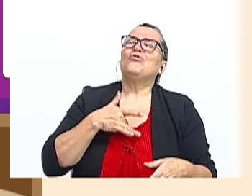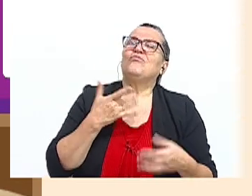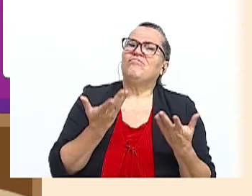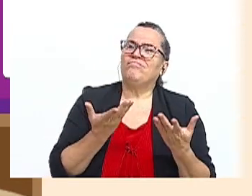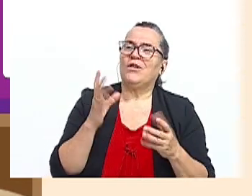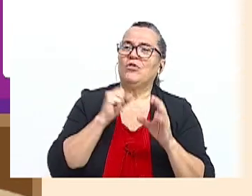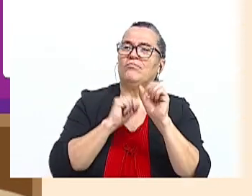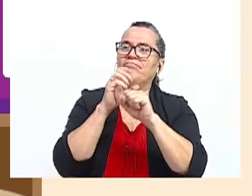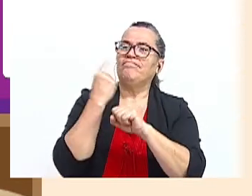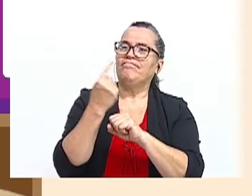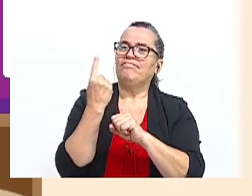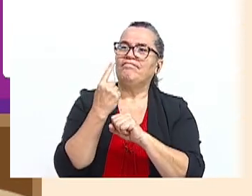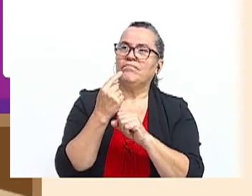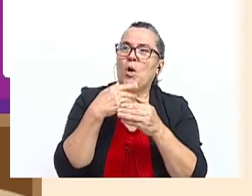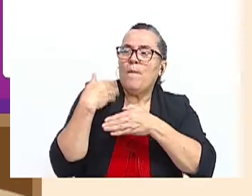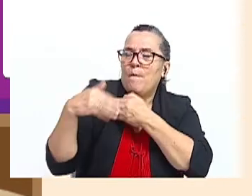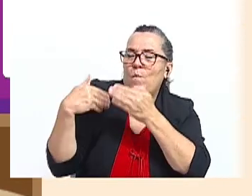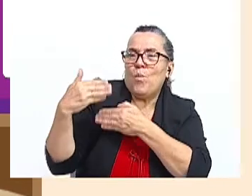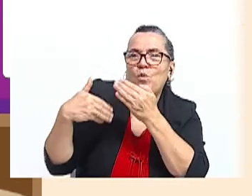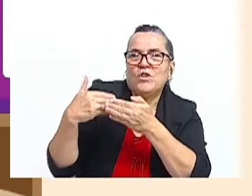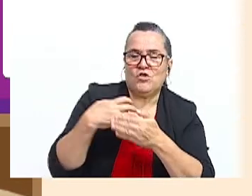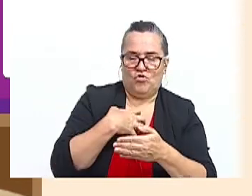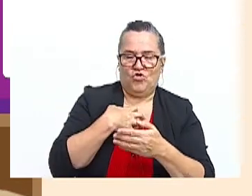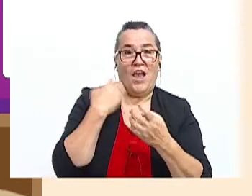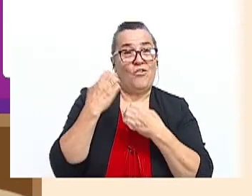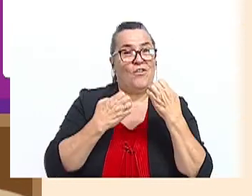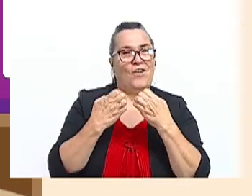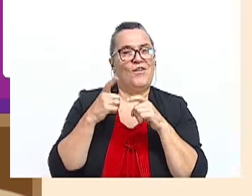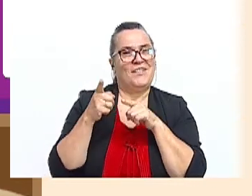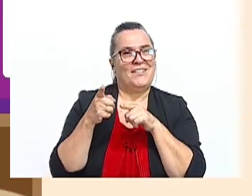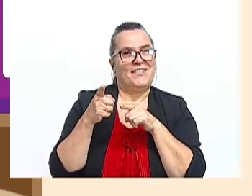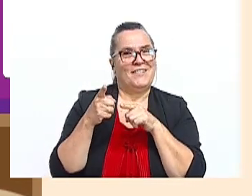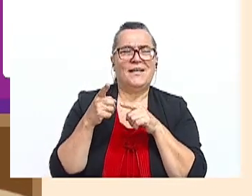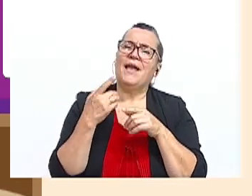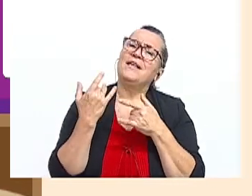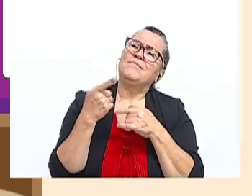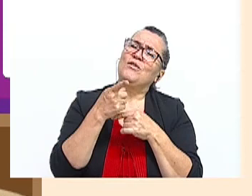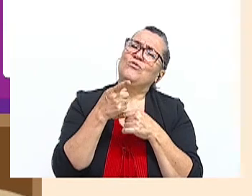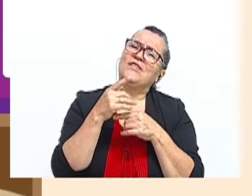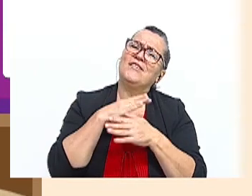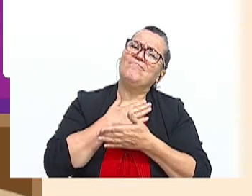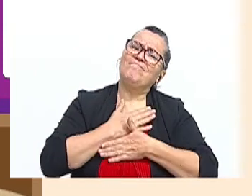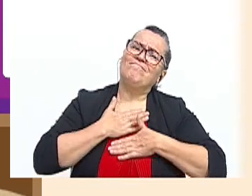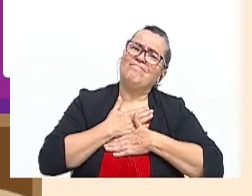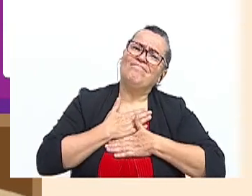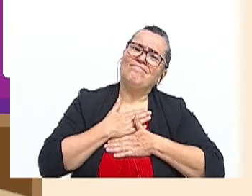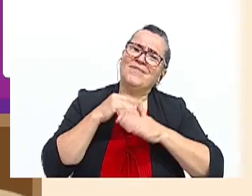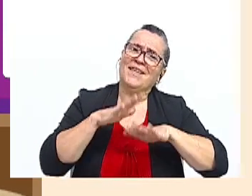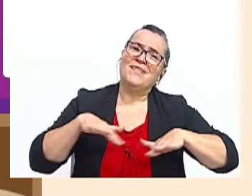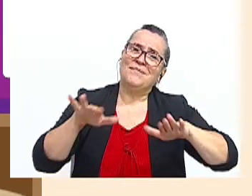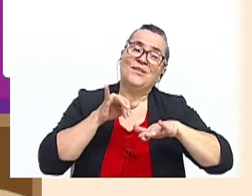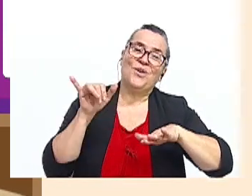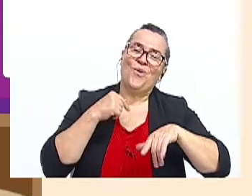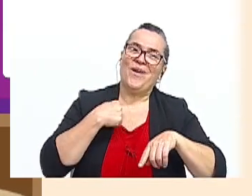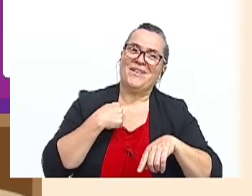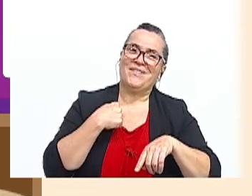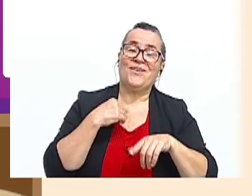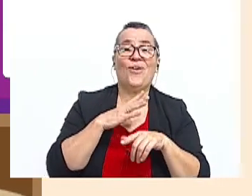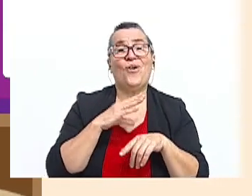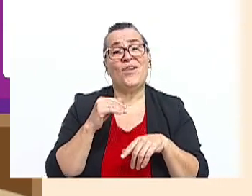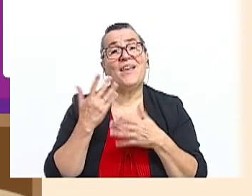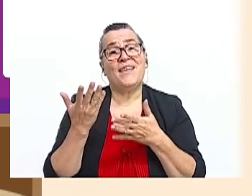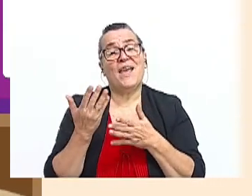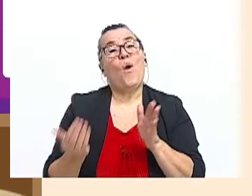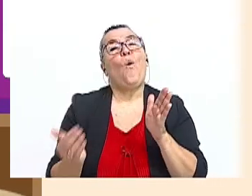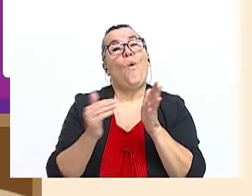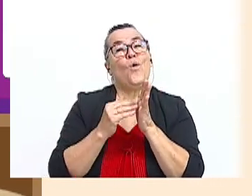en cuenta siempre esos procesos autoevaluativos. Espero que hayan disfrutado de este espacio, igual como lo hice yo, y que nos